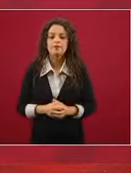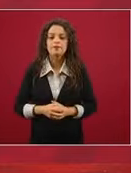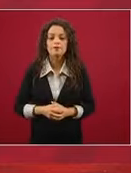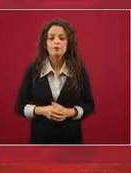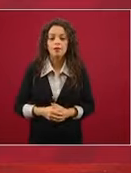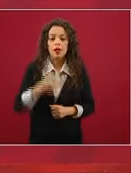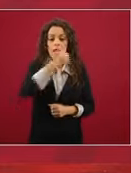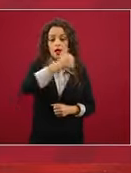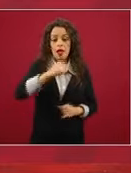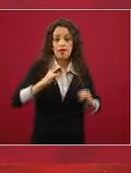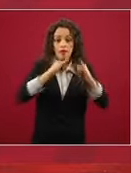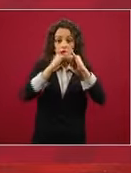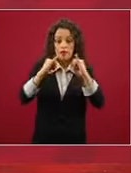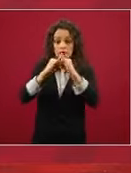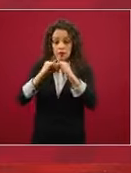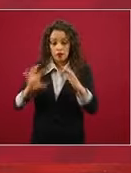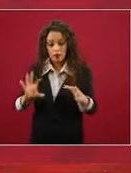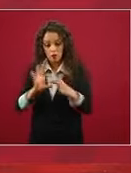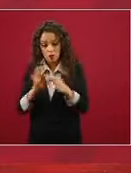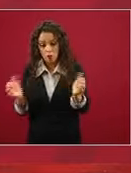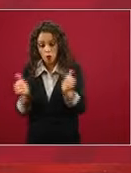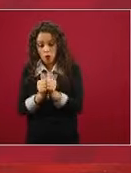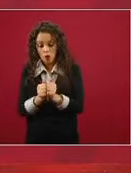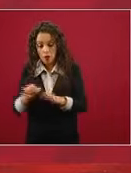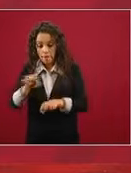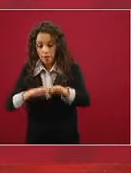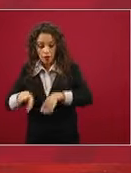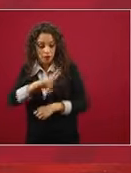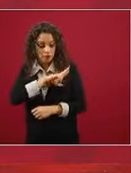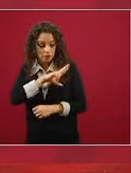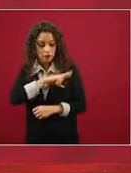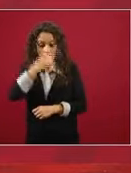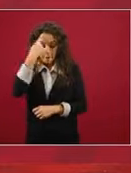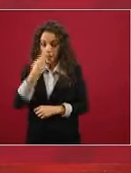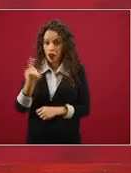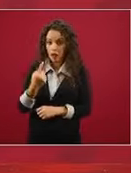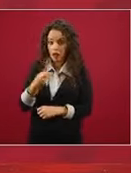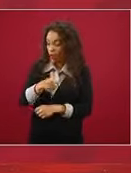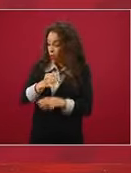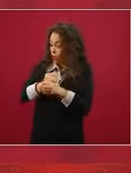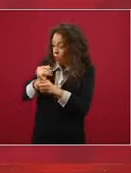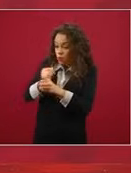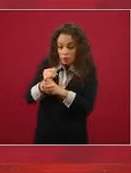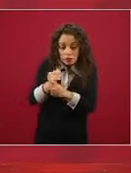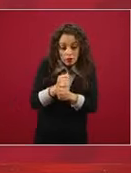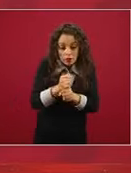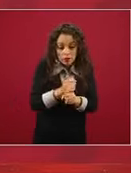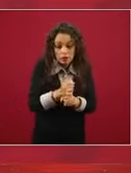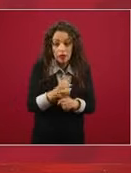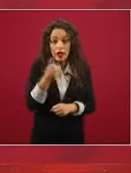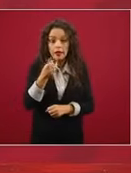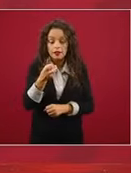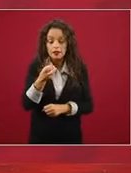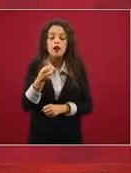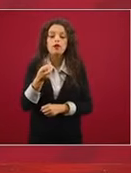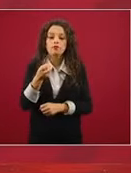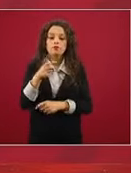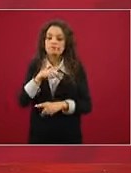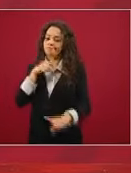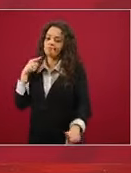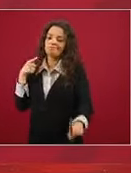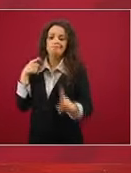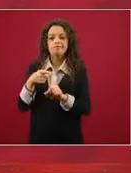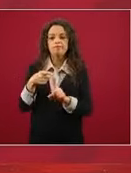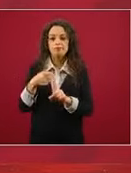con empresas privadas respecto a hacer investigación es algo que se establece directamente por